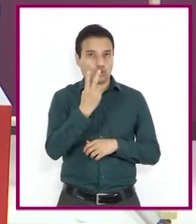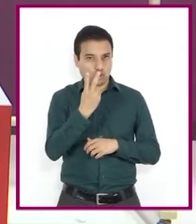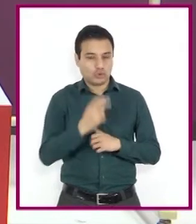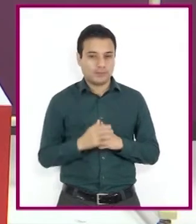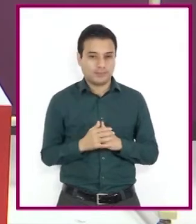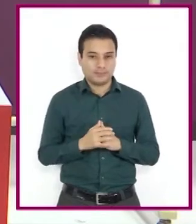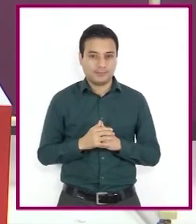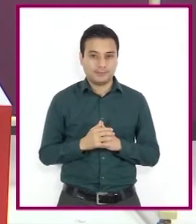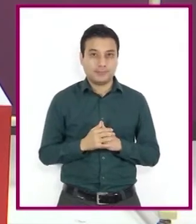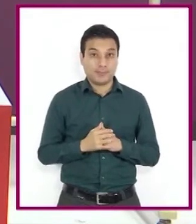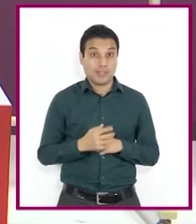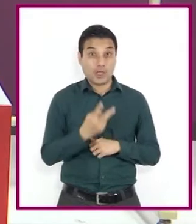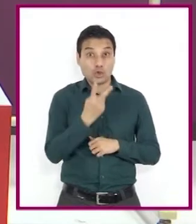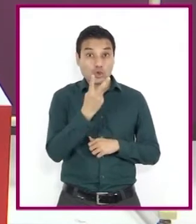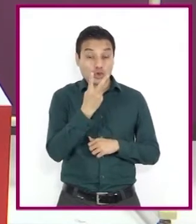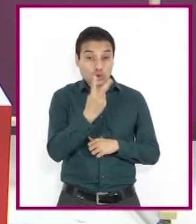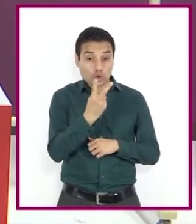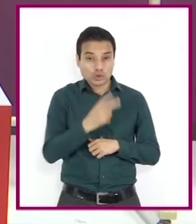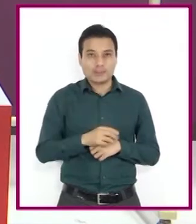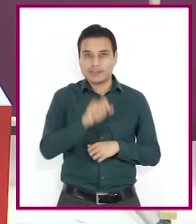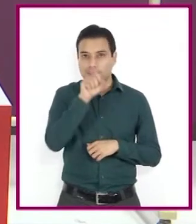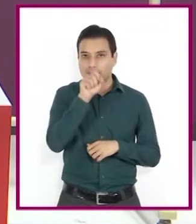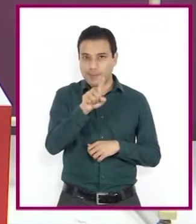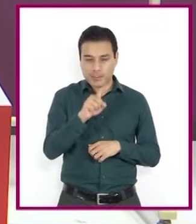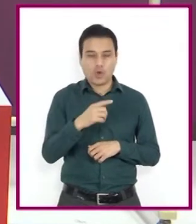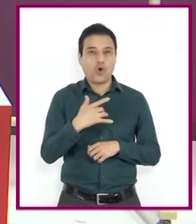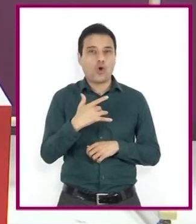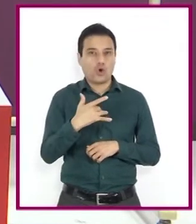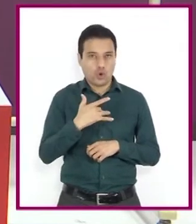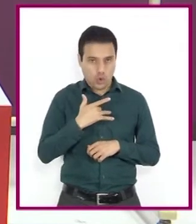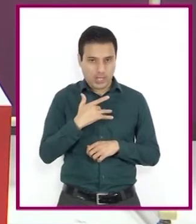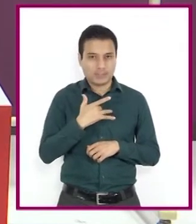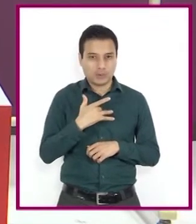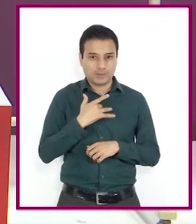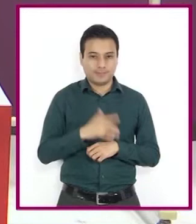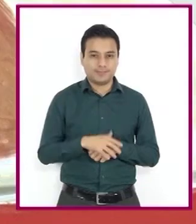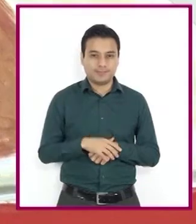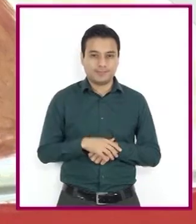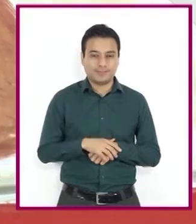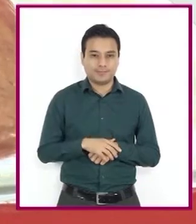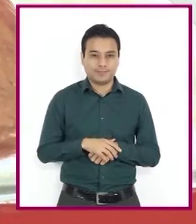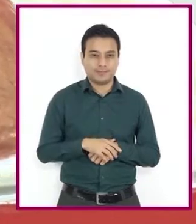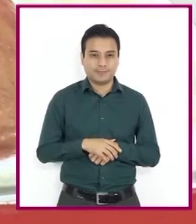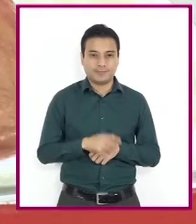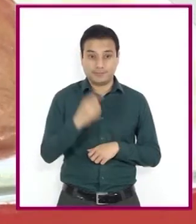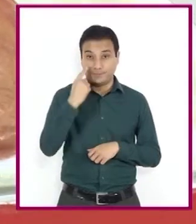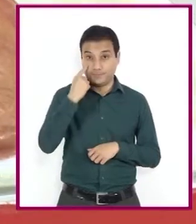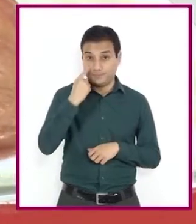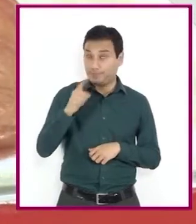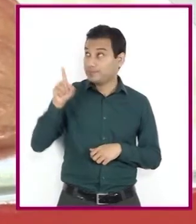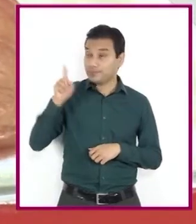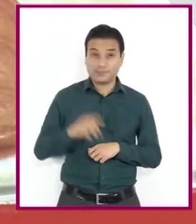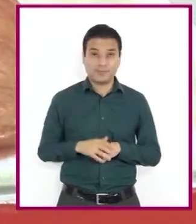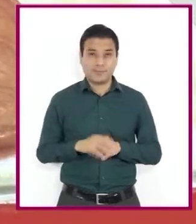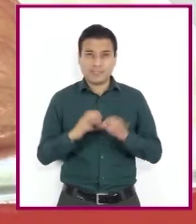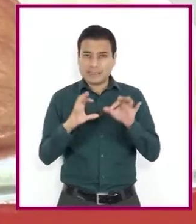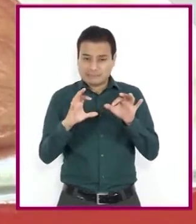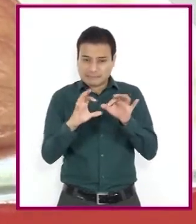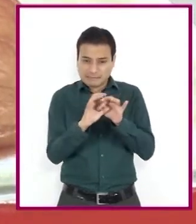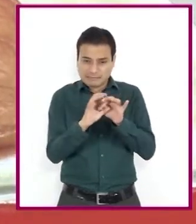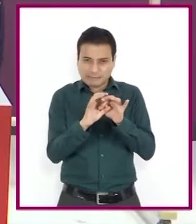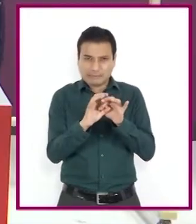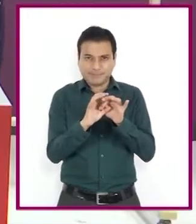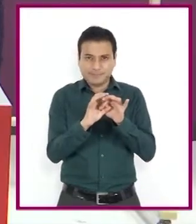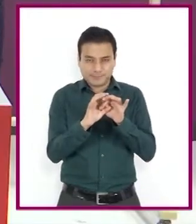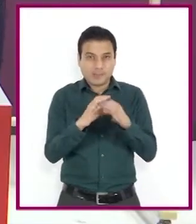y en este caso también tenemos el corazón. Y como podrán observar, están estrechamente vinculados ya que se encuentran unidos por